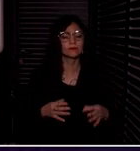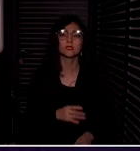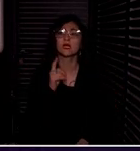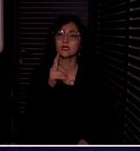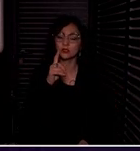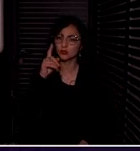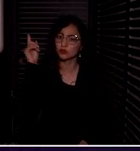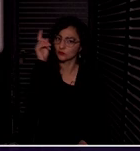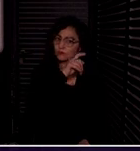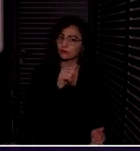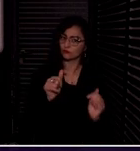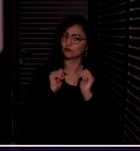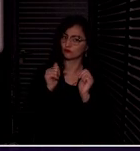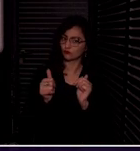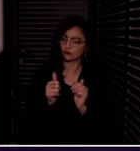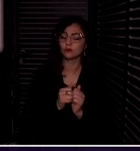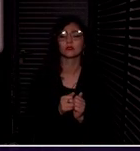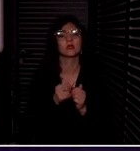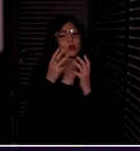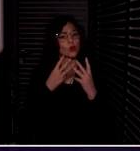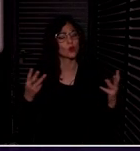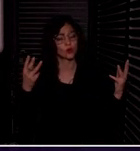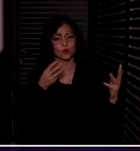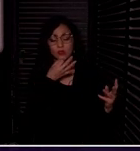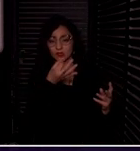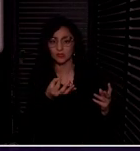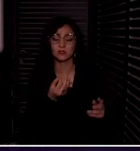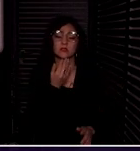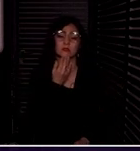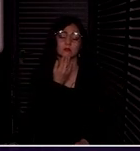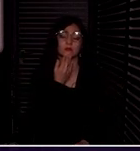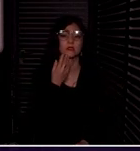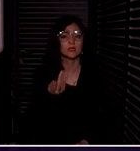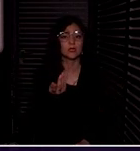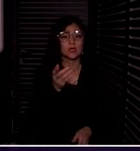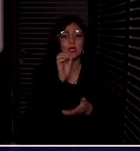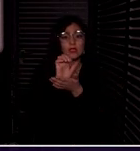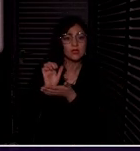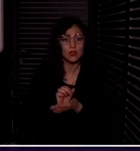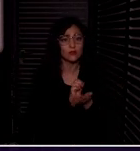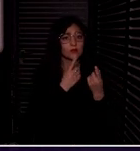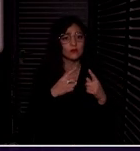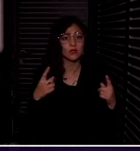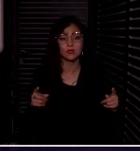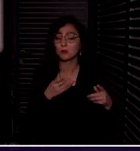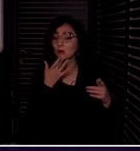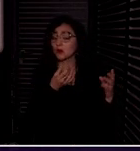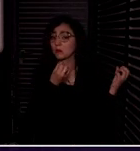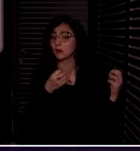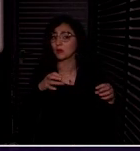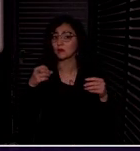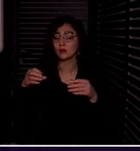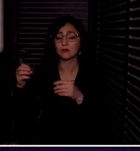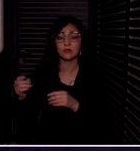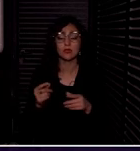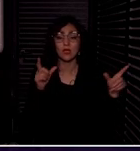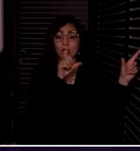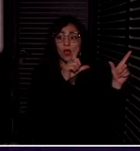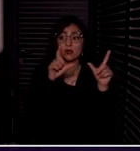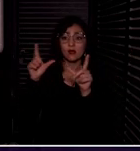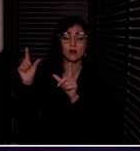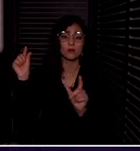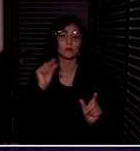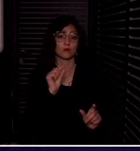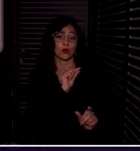que marca la UNESCO, es un reto también de la política audiovisual de los estados, porque se ha ido perdiendo con el crecimiento de canales, paradójicamente, la